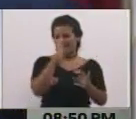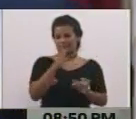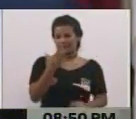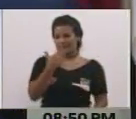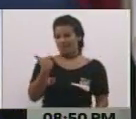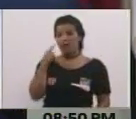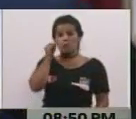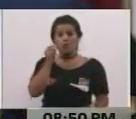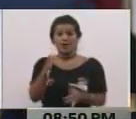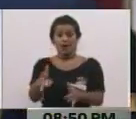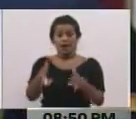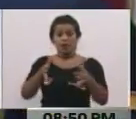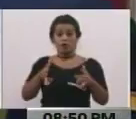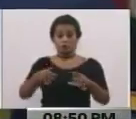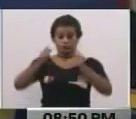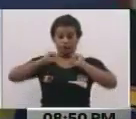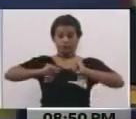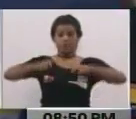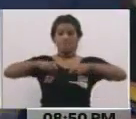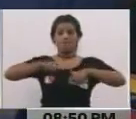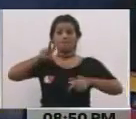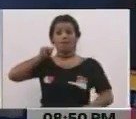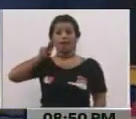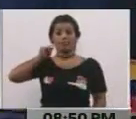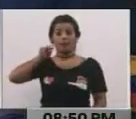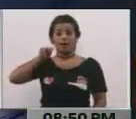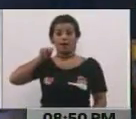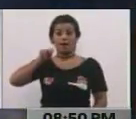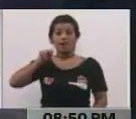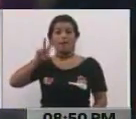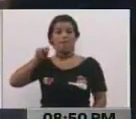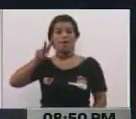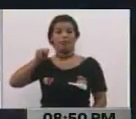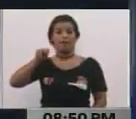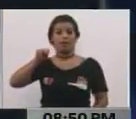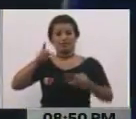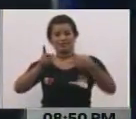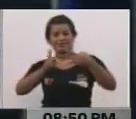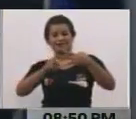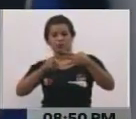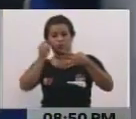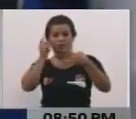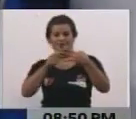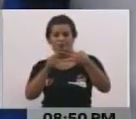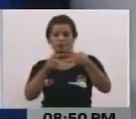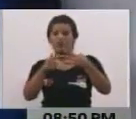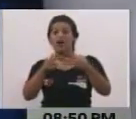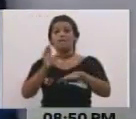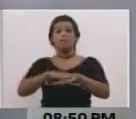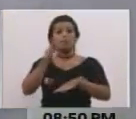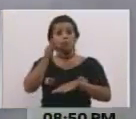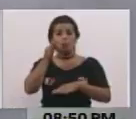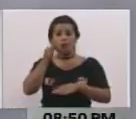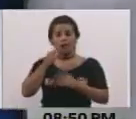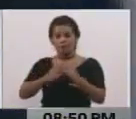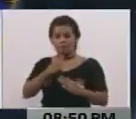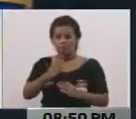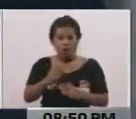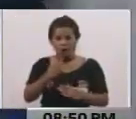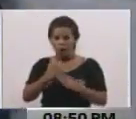de plata por su actual destacada especialidad de triple salto. Por la misma